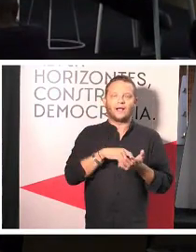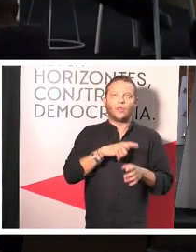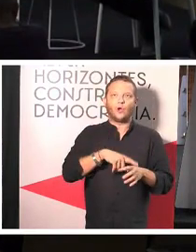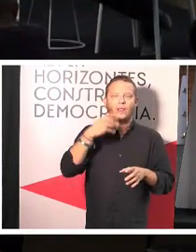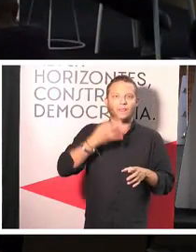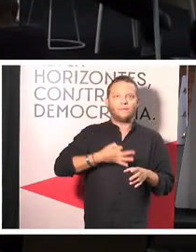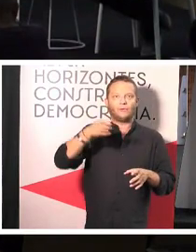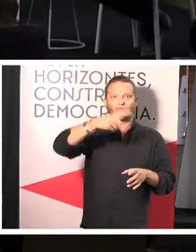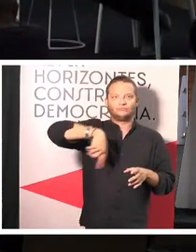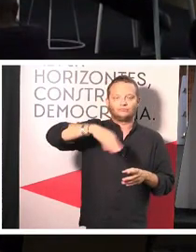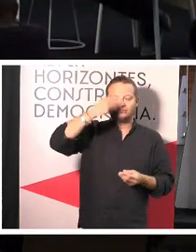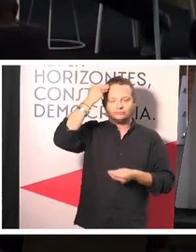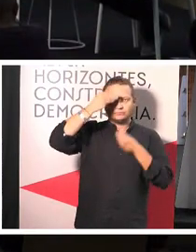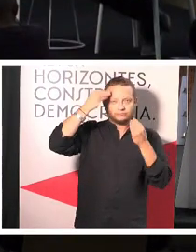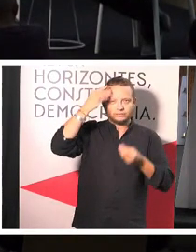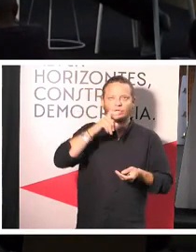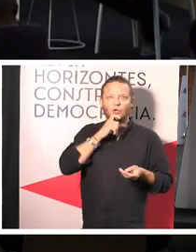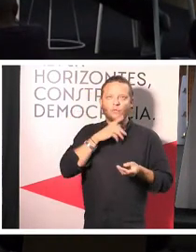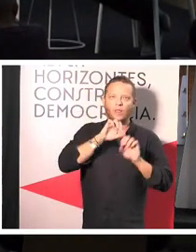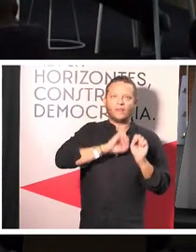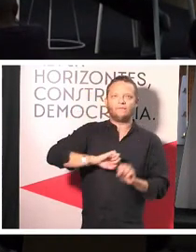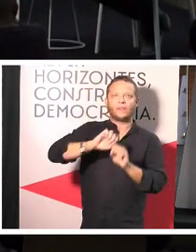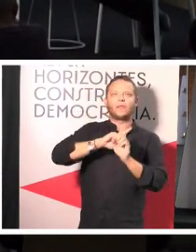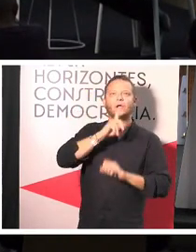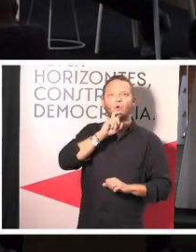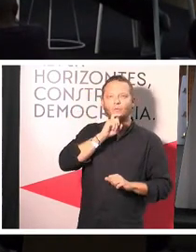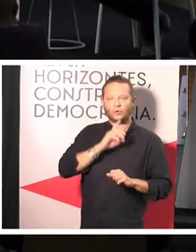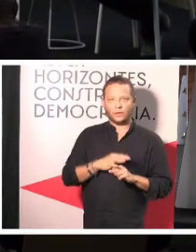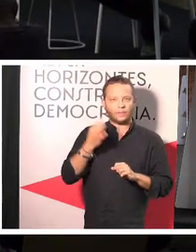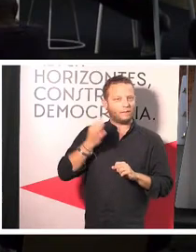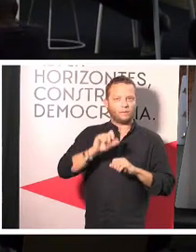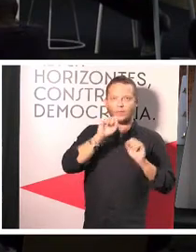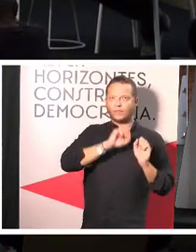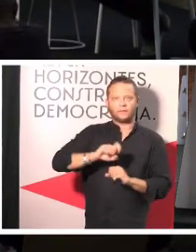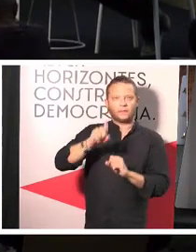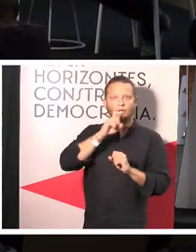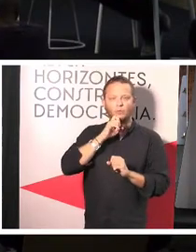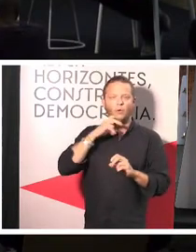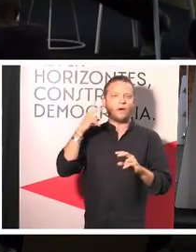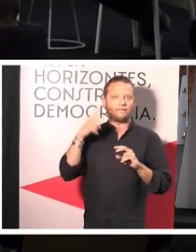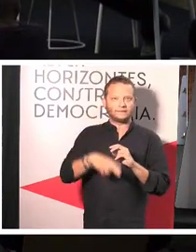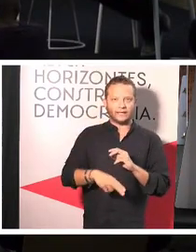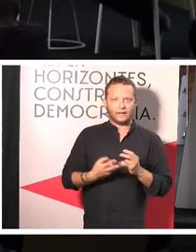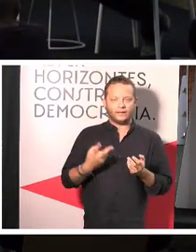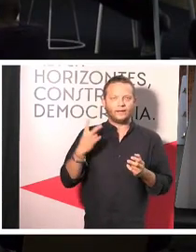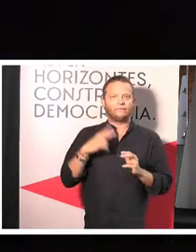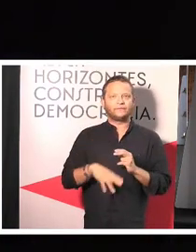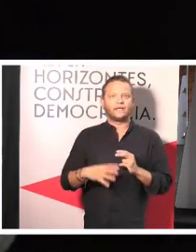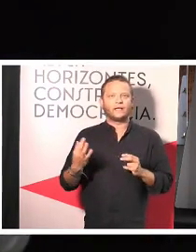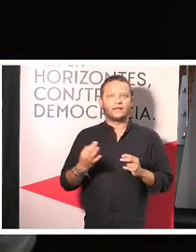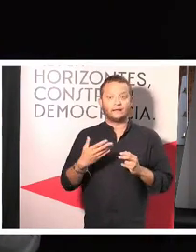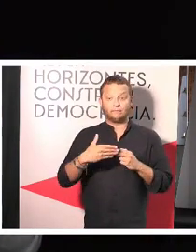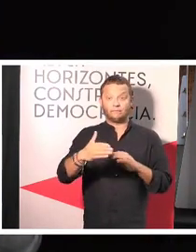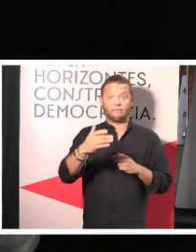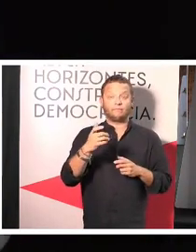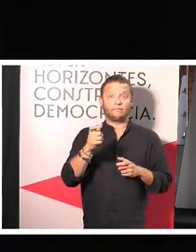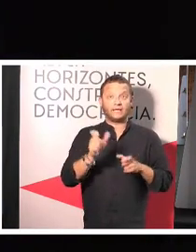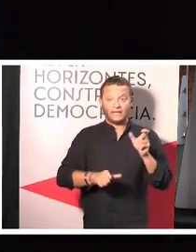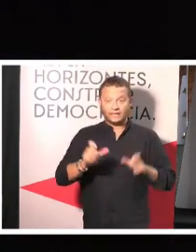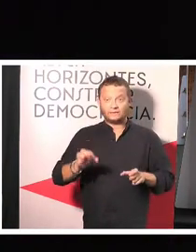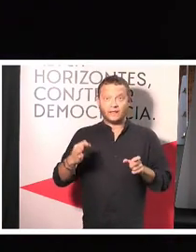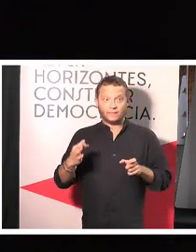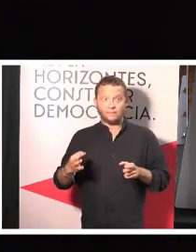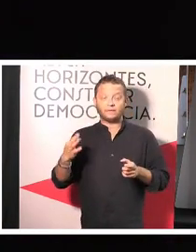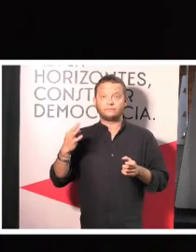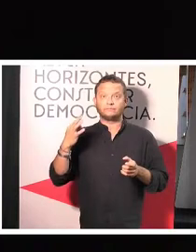reflexionemos cómo hay que defendernos, hay que defenderse y cómo hay que evitar que, bueno, pues que esta gente siga